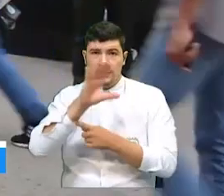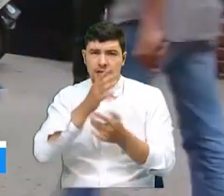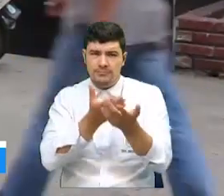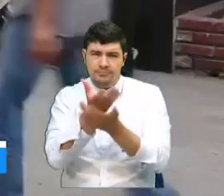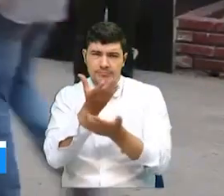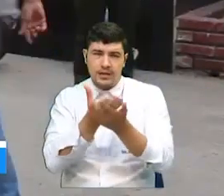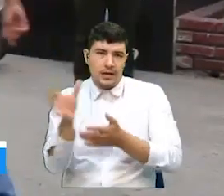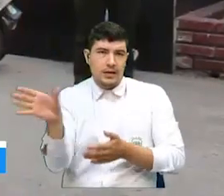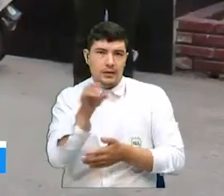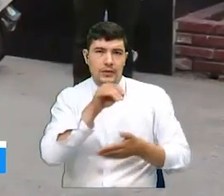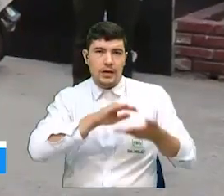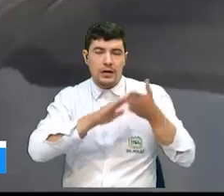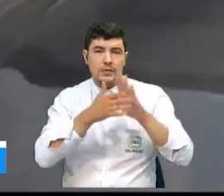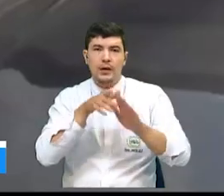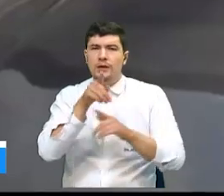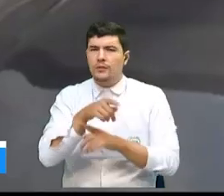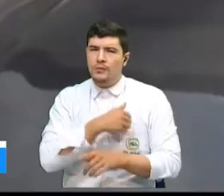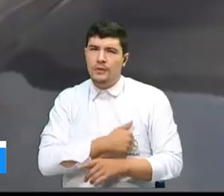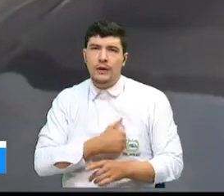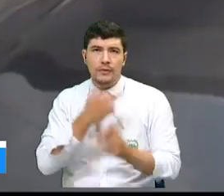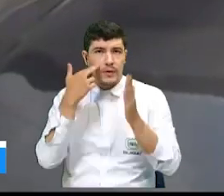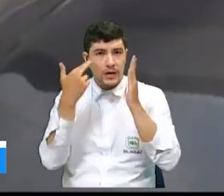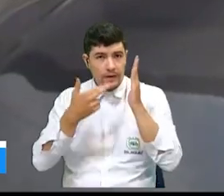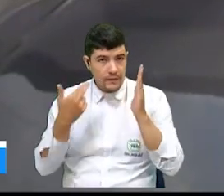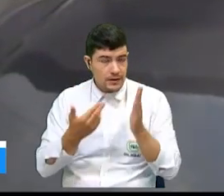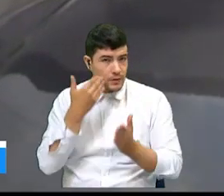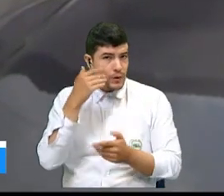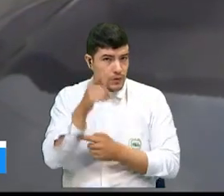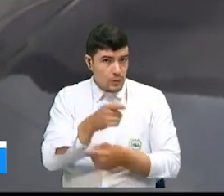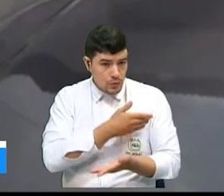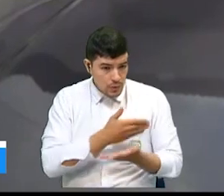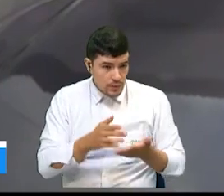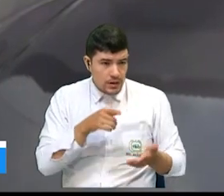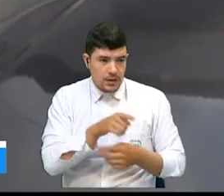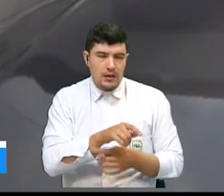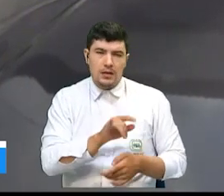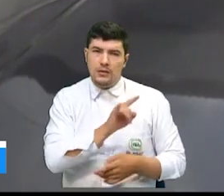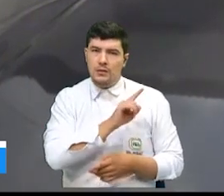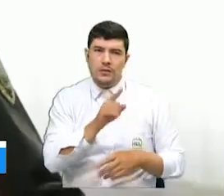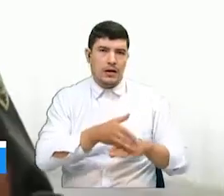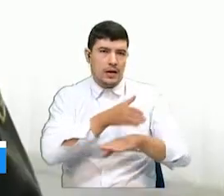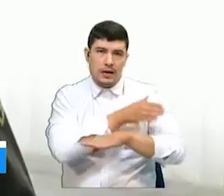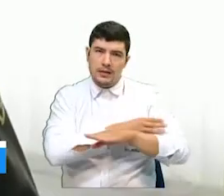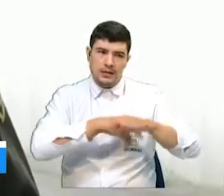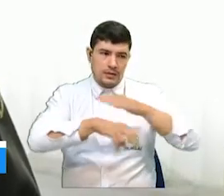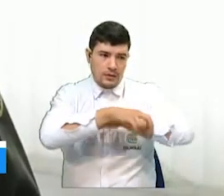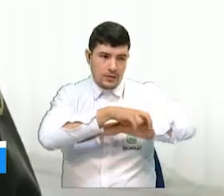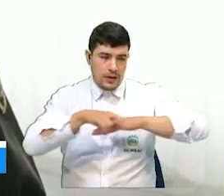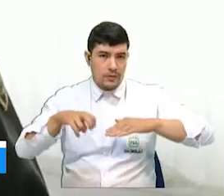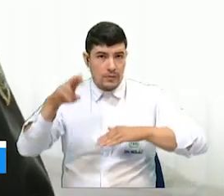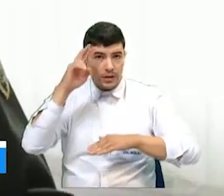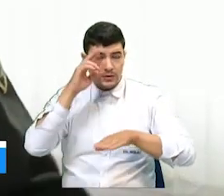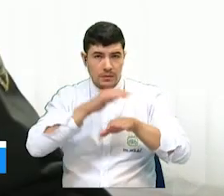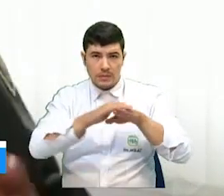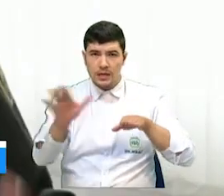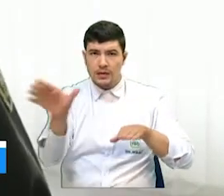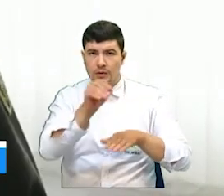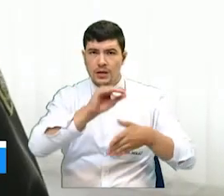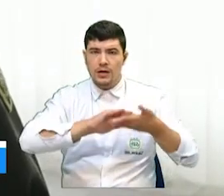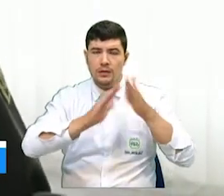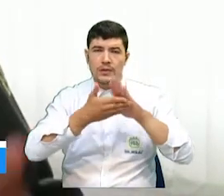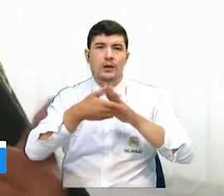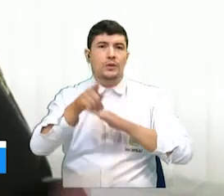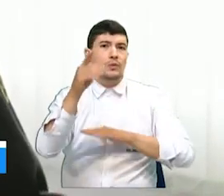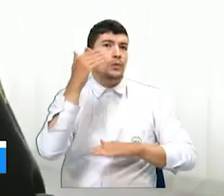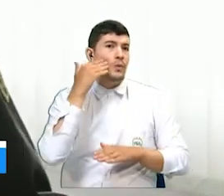recomendaciones a la comunidad para que verifique que el automóvil que comprará no registra como hurtado. La invitación es a que, por favor, cuando compren